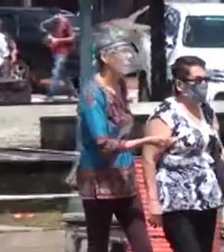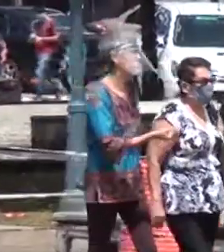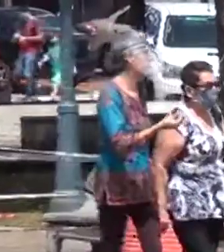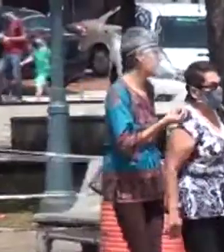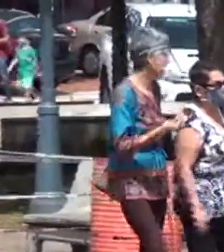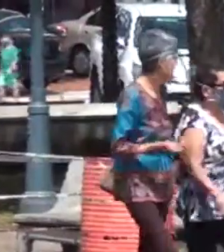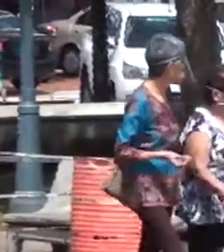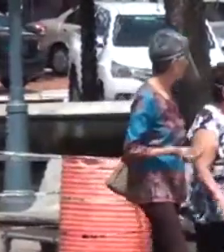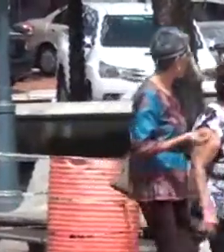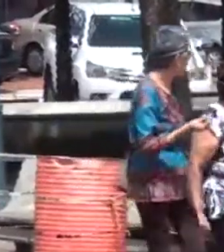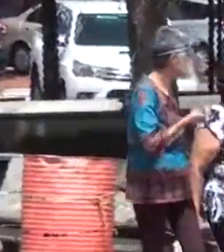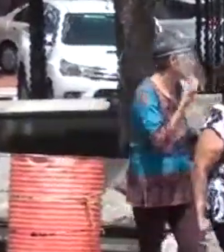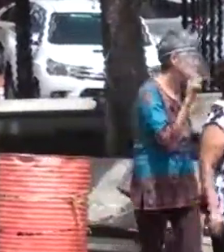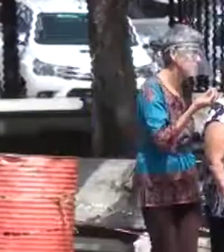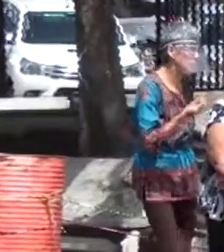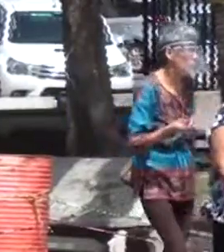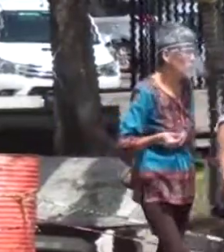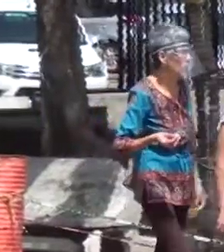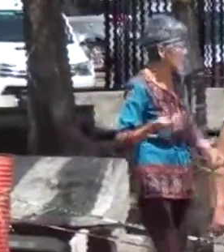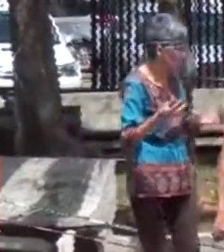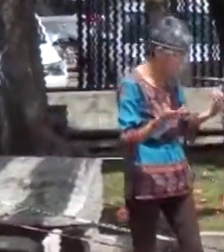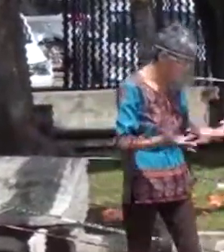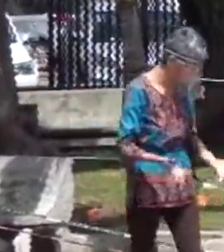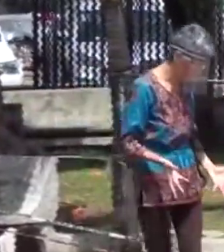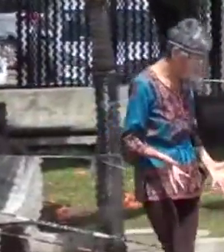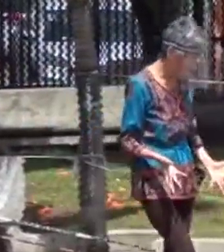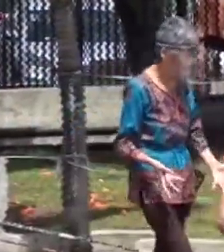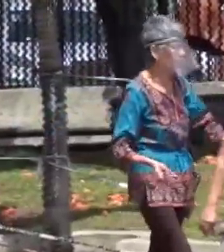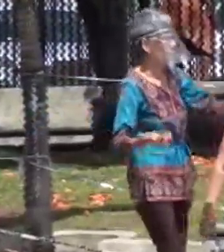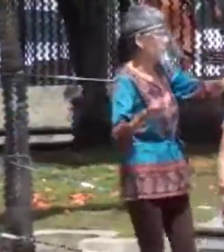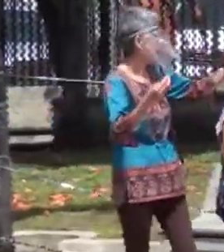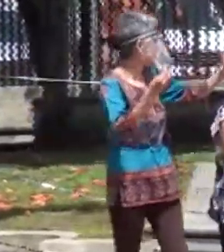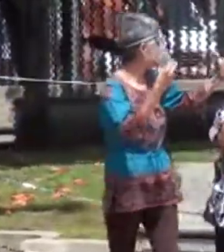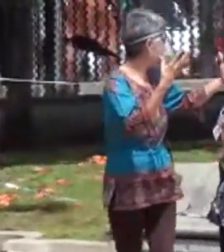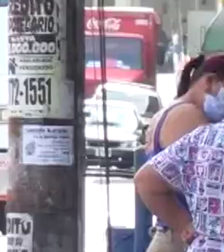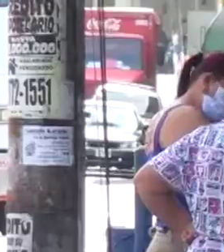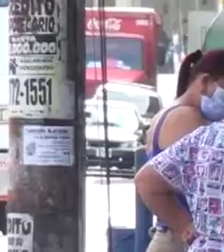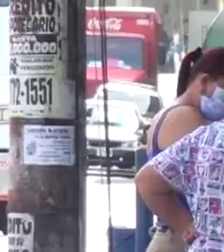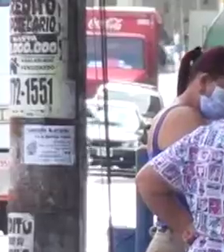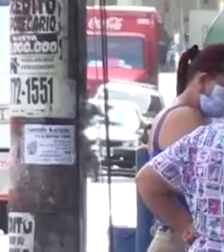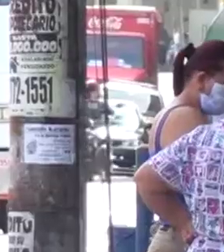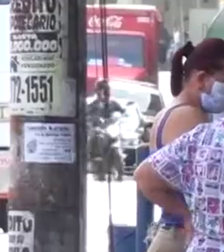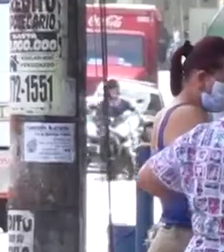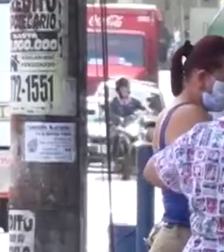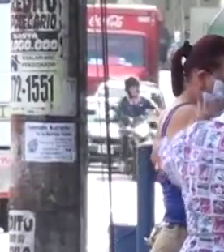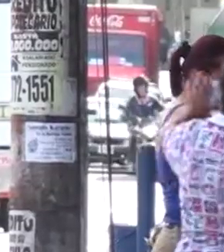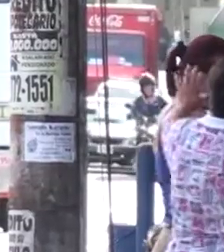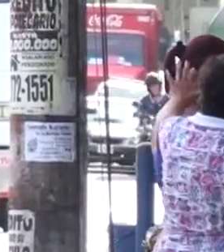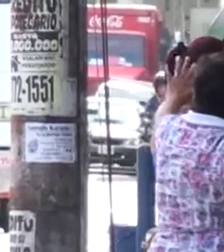estamos viviendo desde que se conformó este país, en todos los ámbitos.